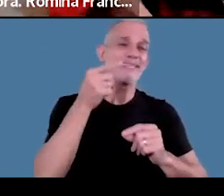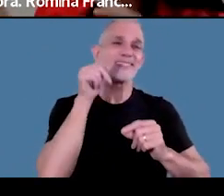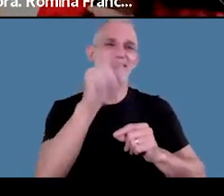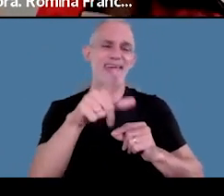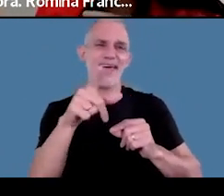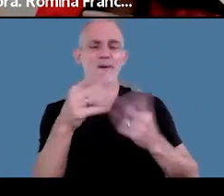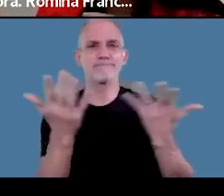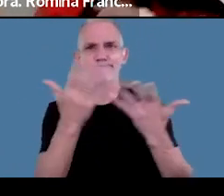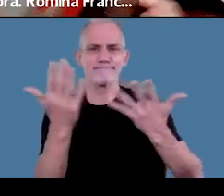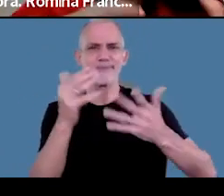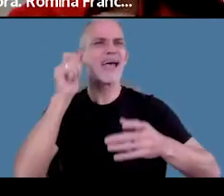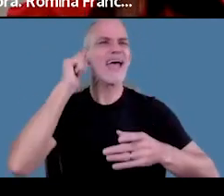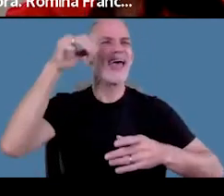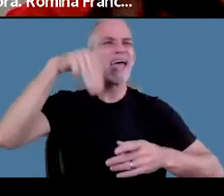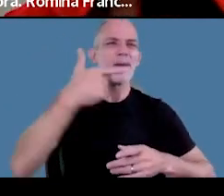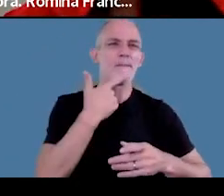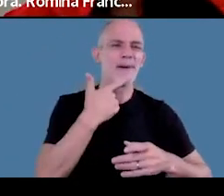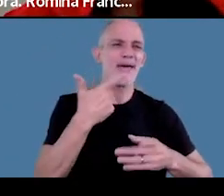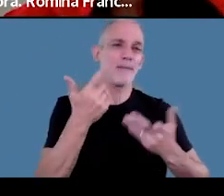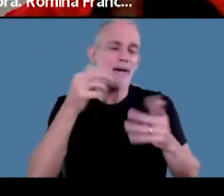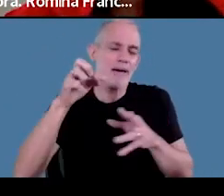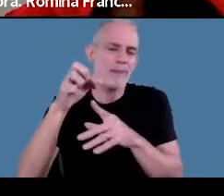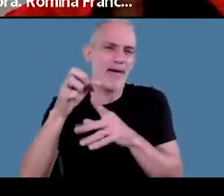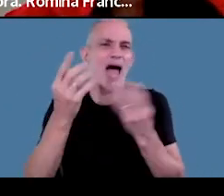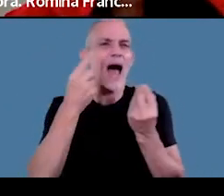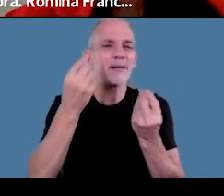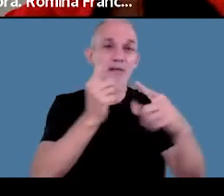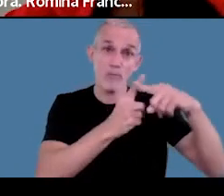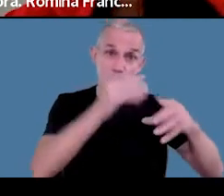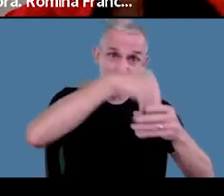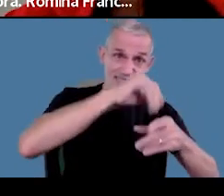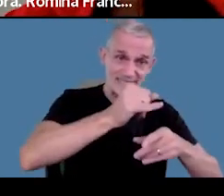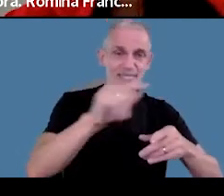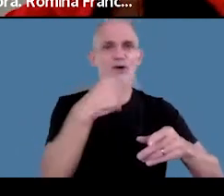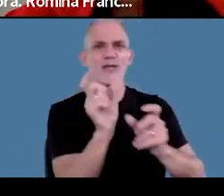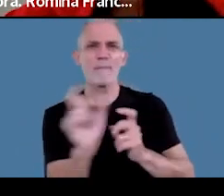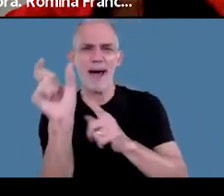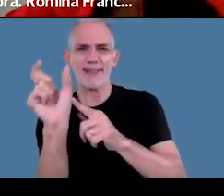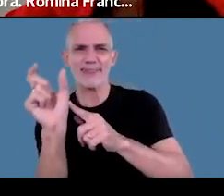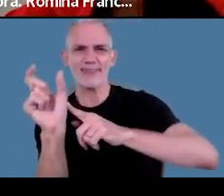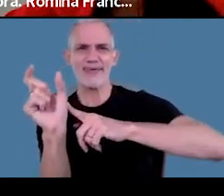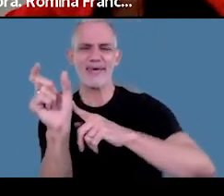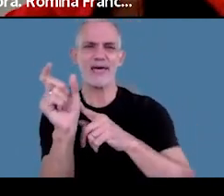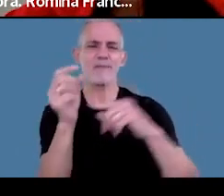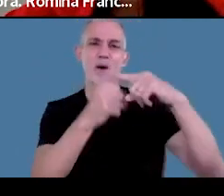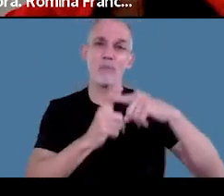hay una parte que podría ser computable y otra que sería computable, dependerá